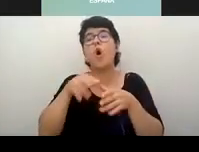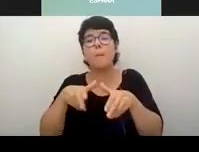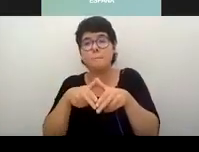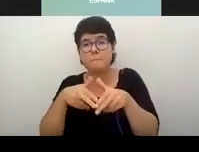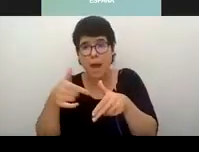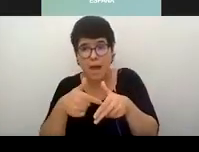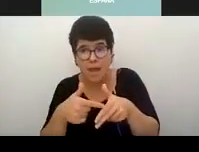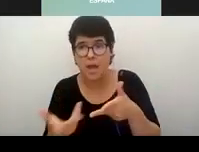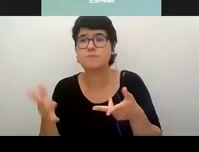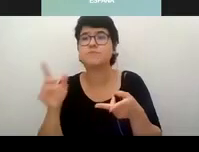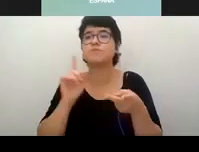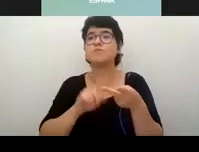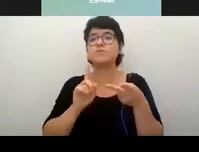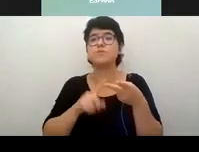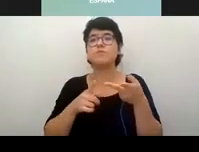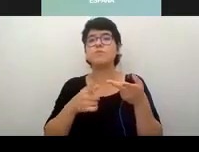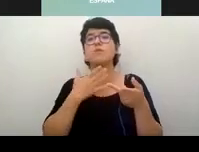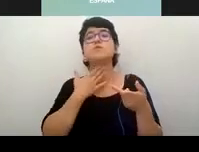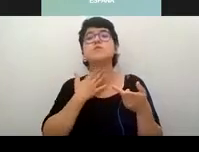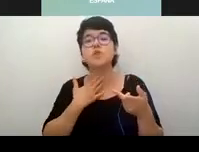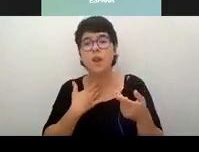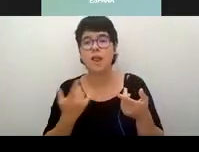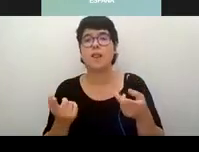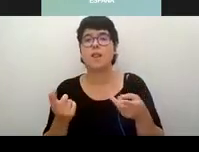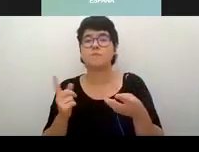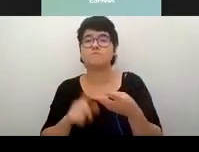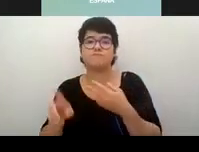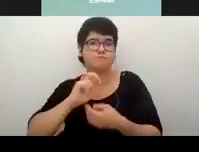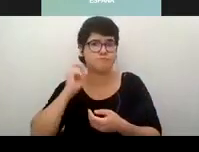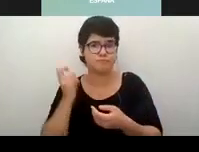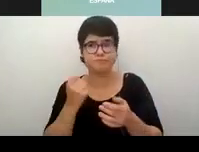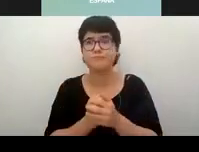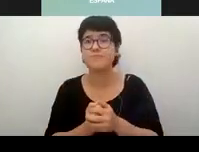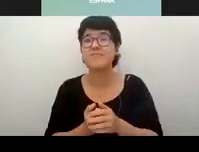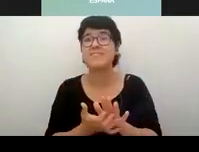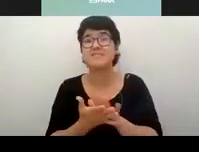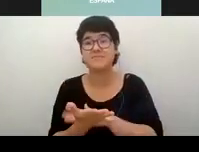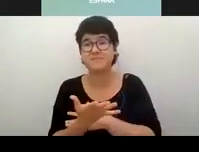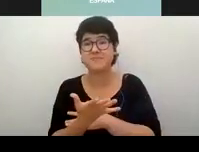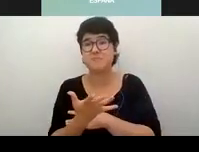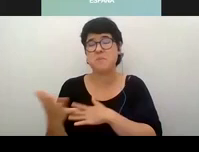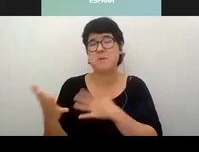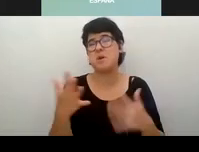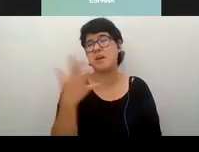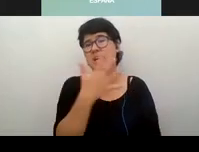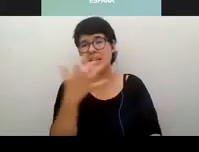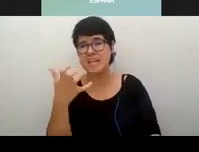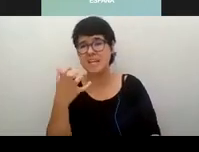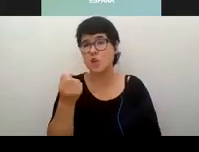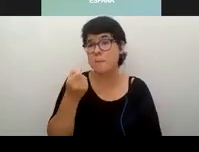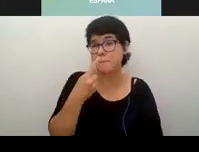la cavidad oral, la mucosa de la cavidad oral, y estaría compuesta por entre 500 y 1000 especies